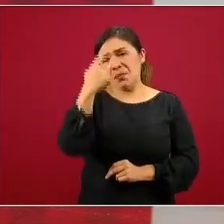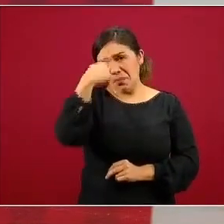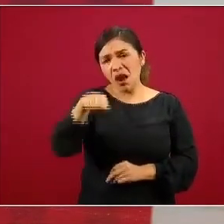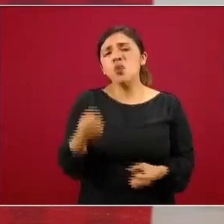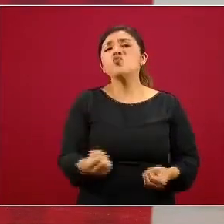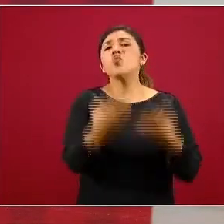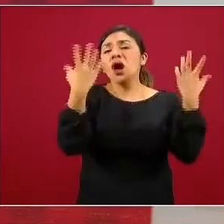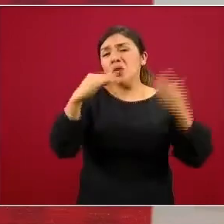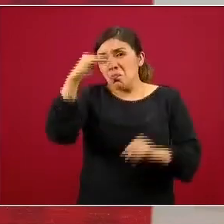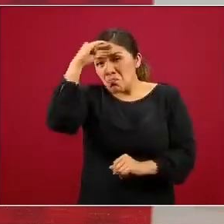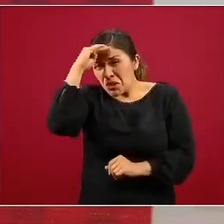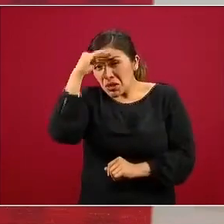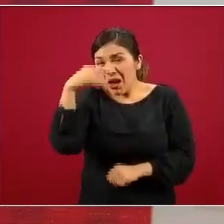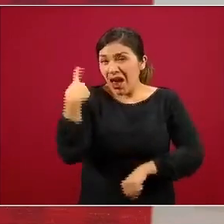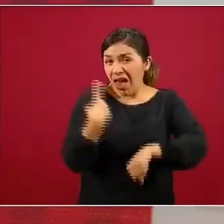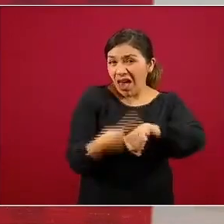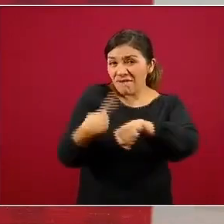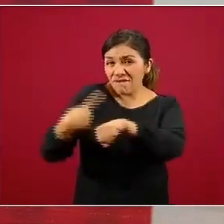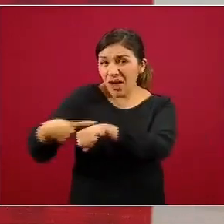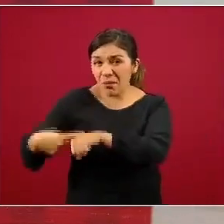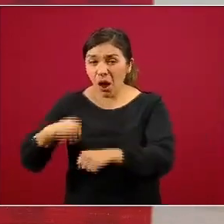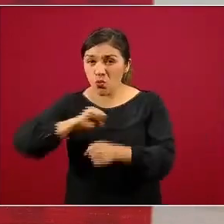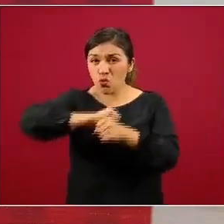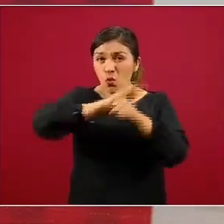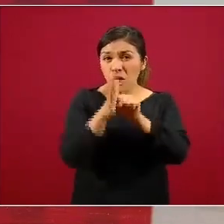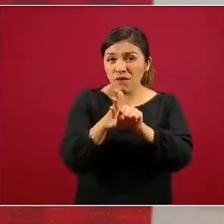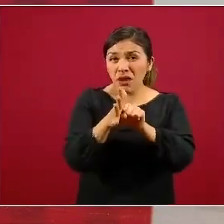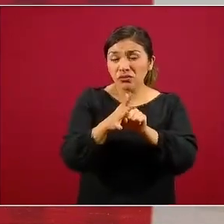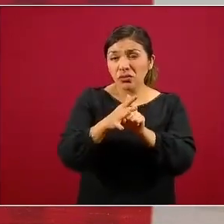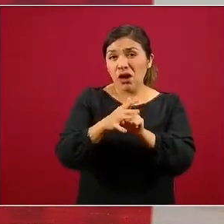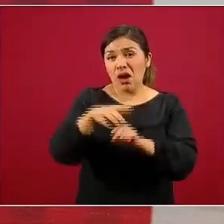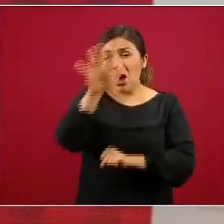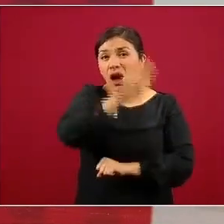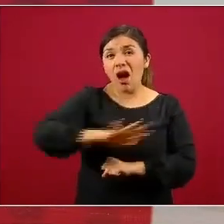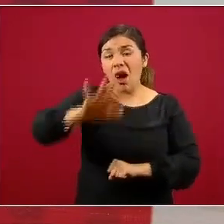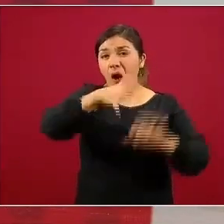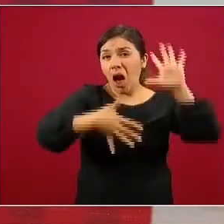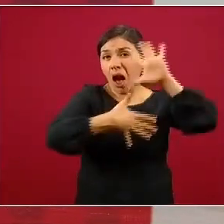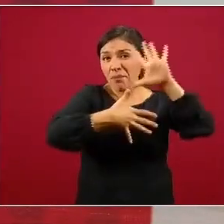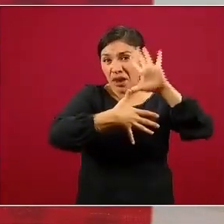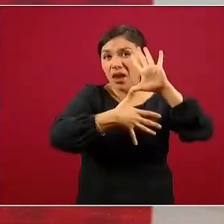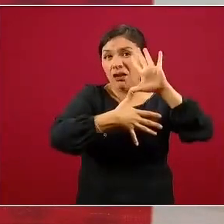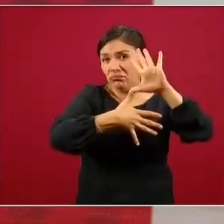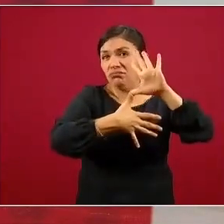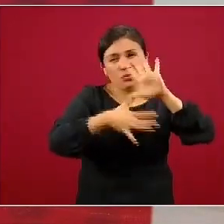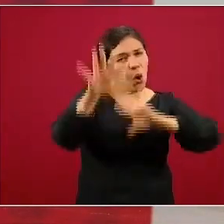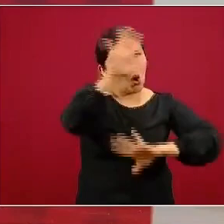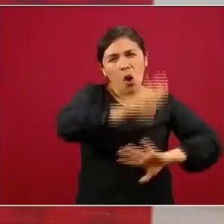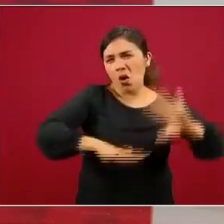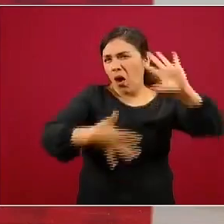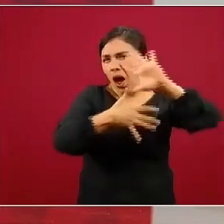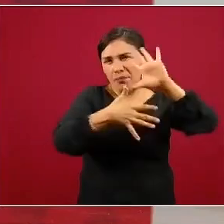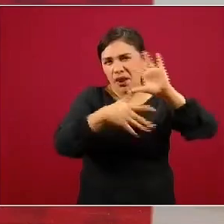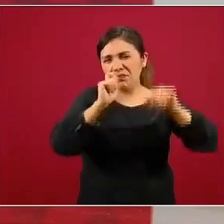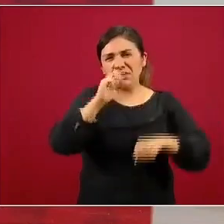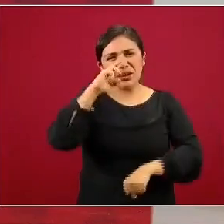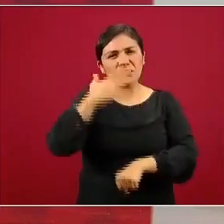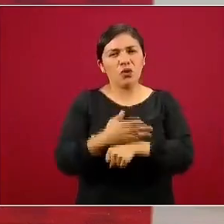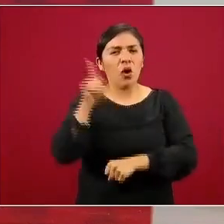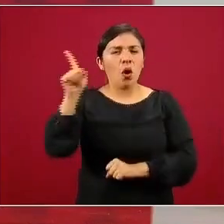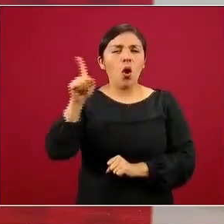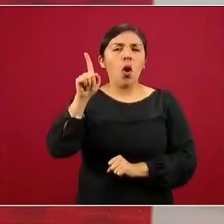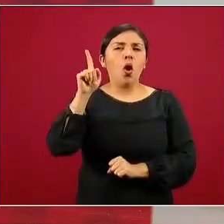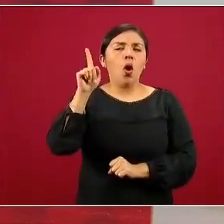la carga esperada de enfermedad COVID en el continente americano, en toda la región de la que es responsable